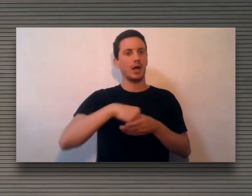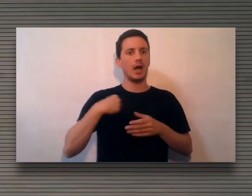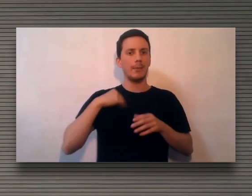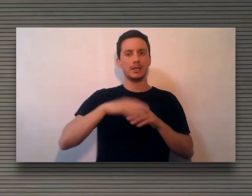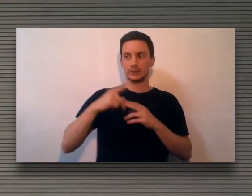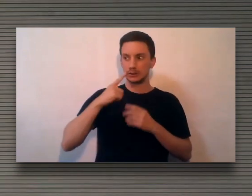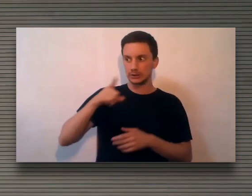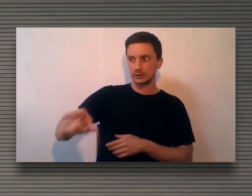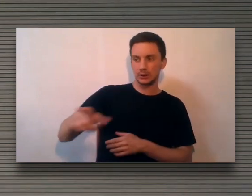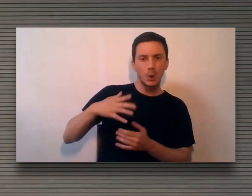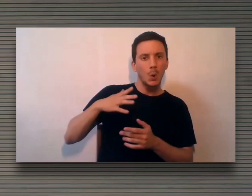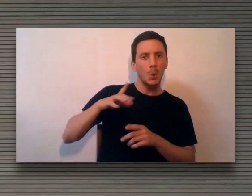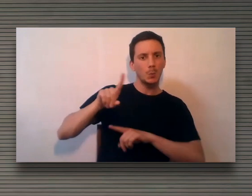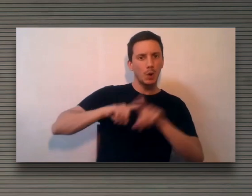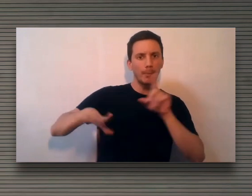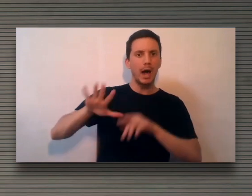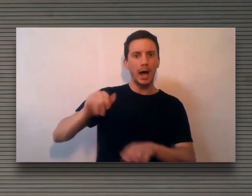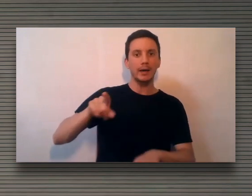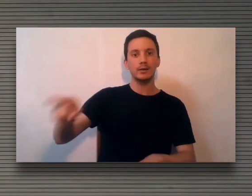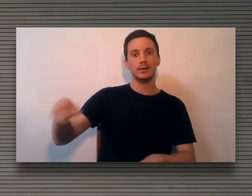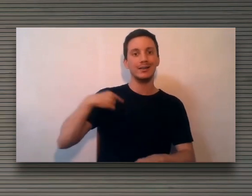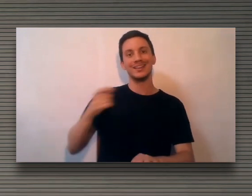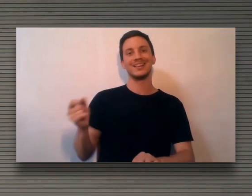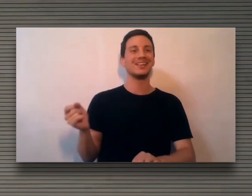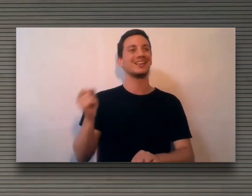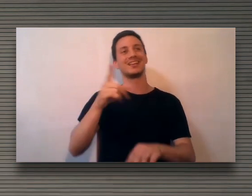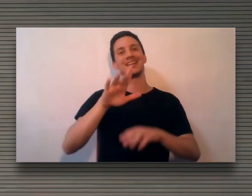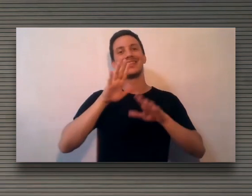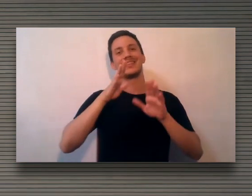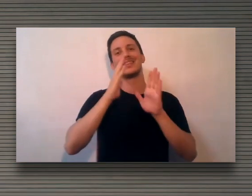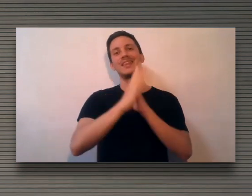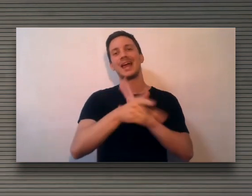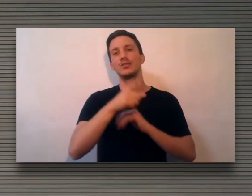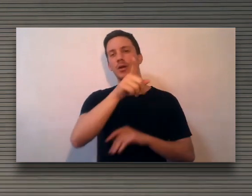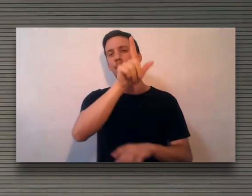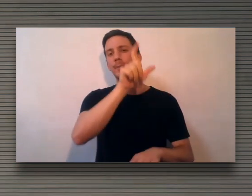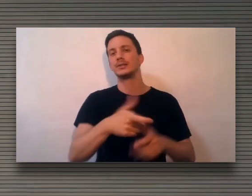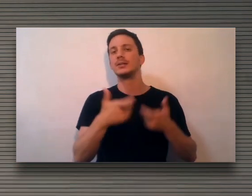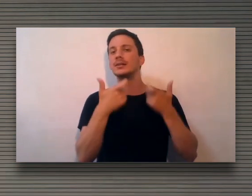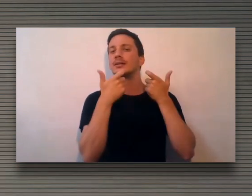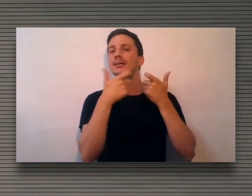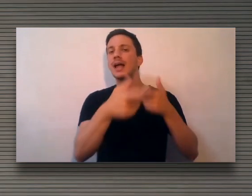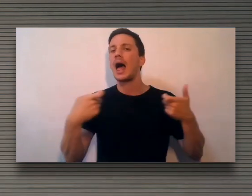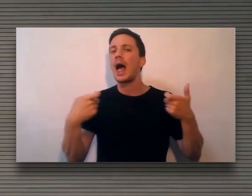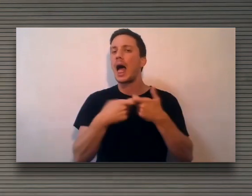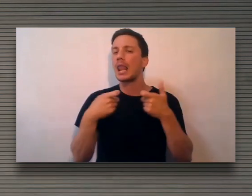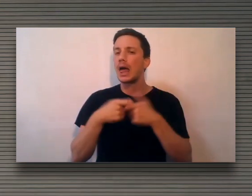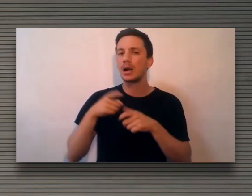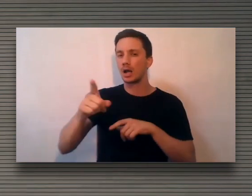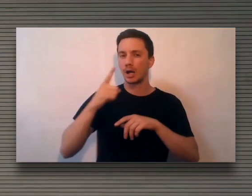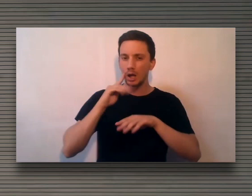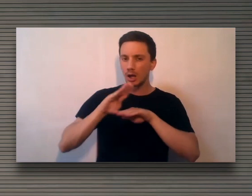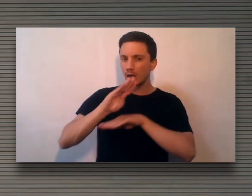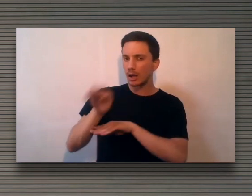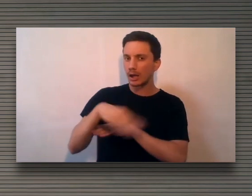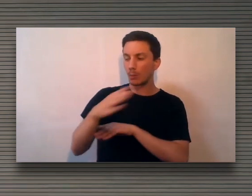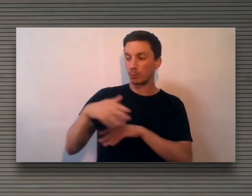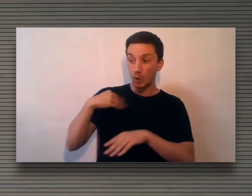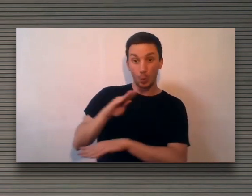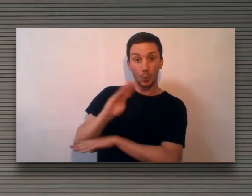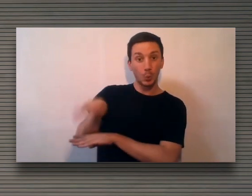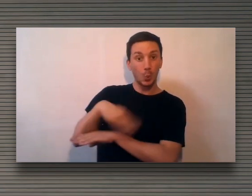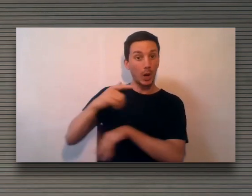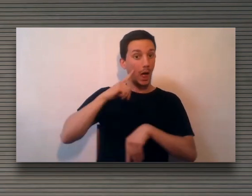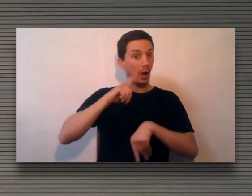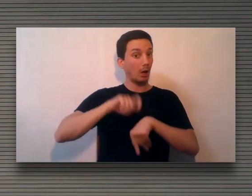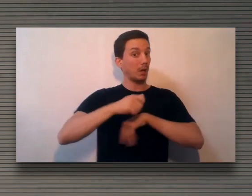severas, derivarlos al alergólogo. Pero no porque lo derivemos al alergólogo le vamos a curar la atopia, ¿eh? O sea